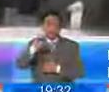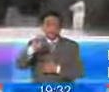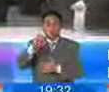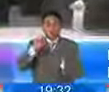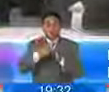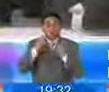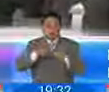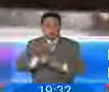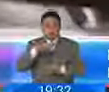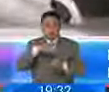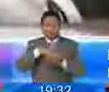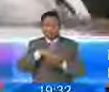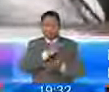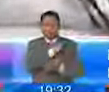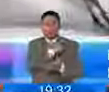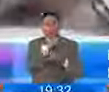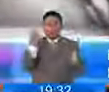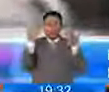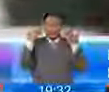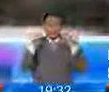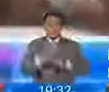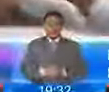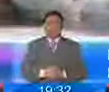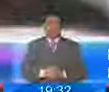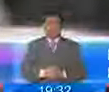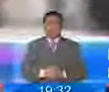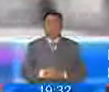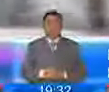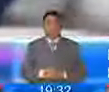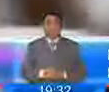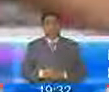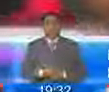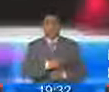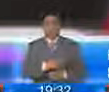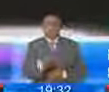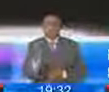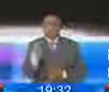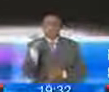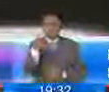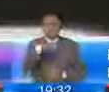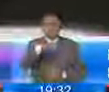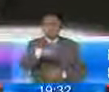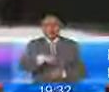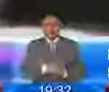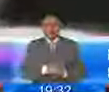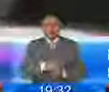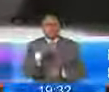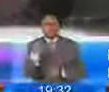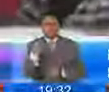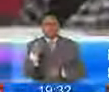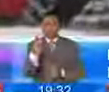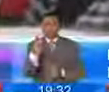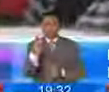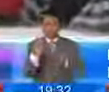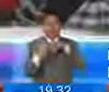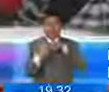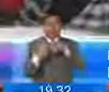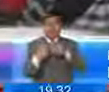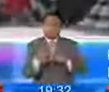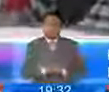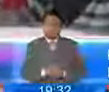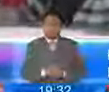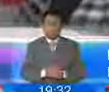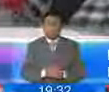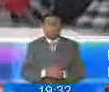su postulación a la Universidad Guayaquil. Pero en cuestión de segundos, aquí hubo dos protestas. Las